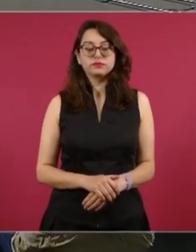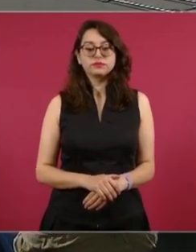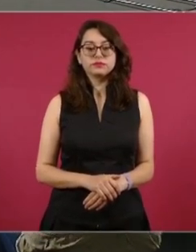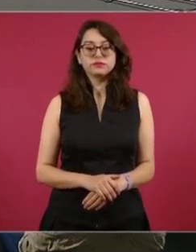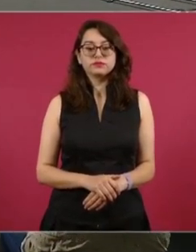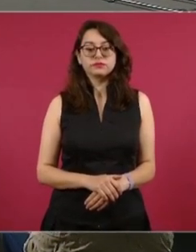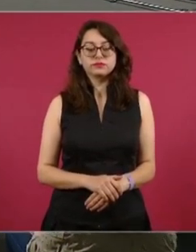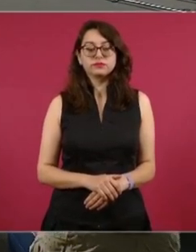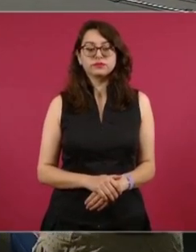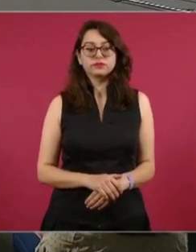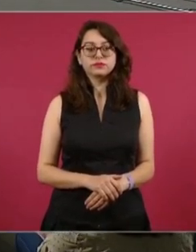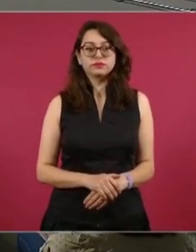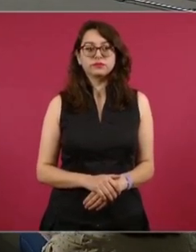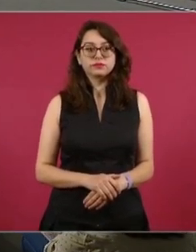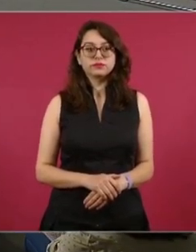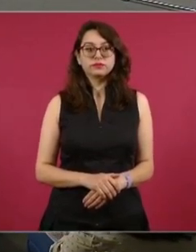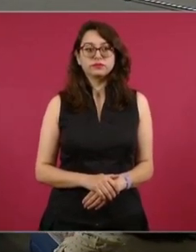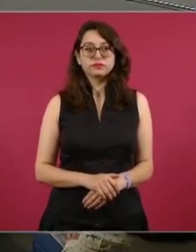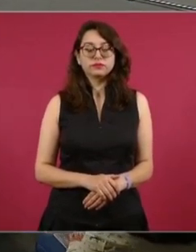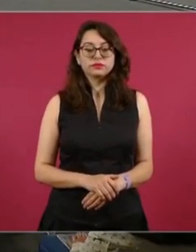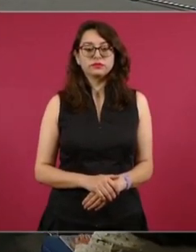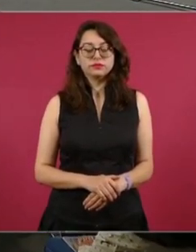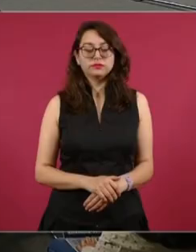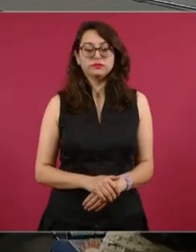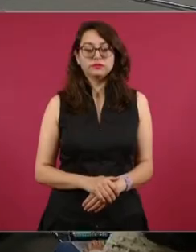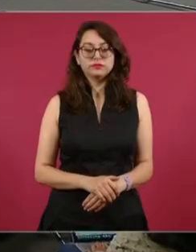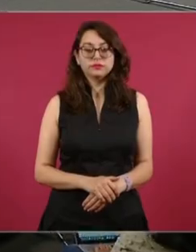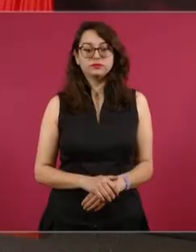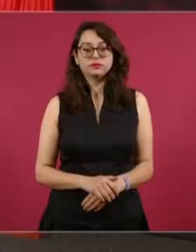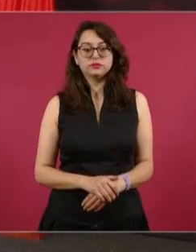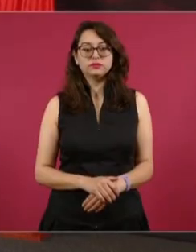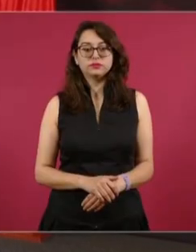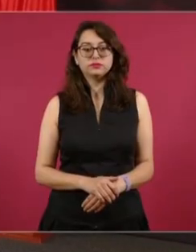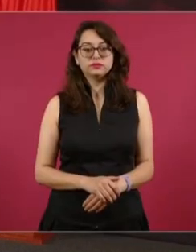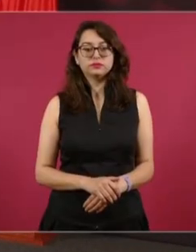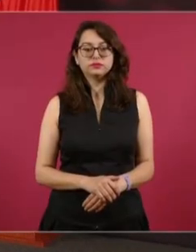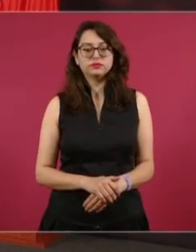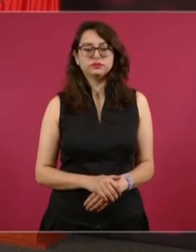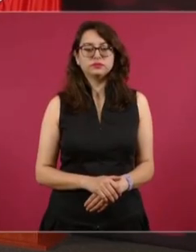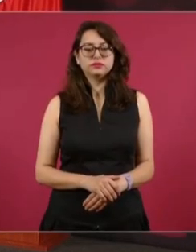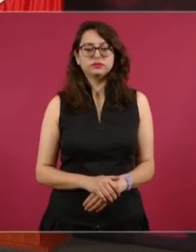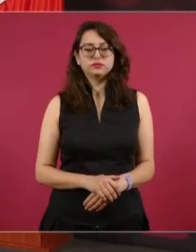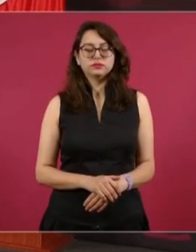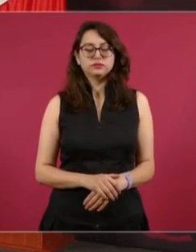Pero hay una imagen, bueno, creo que es esa.